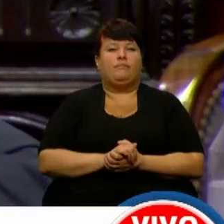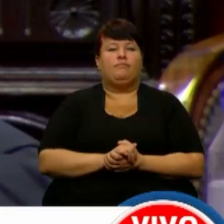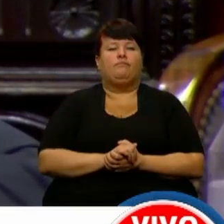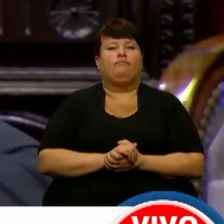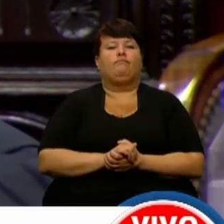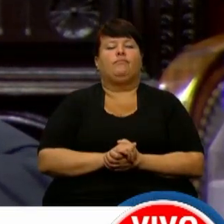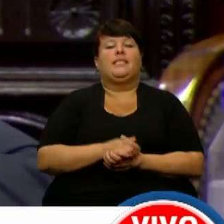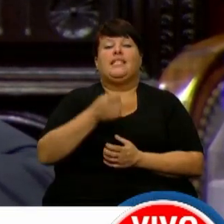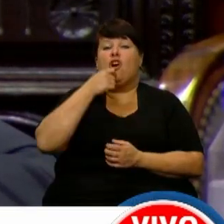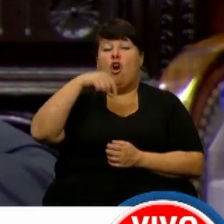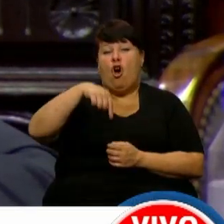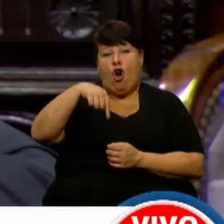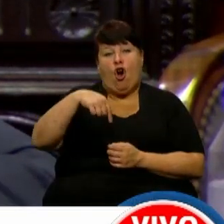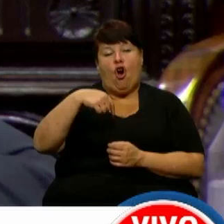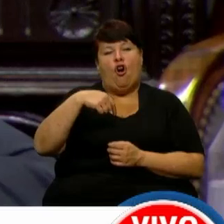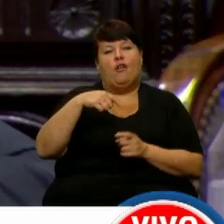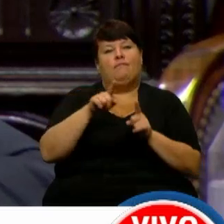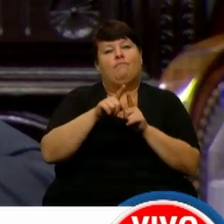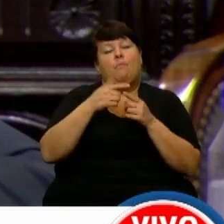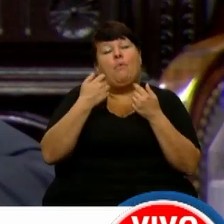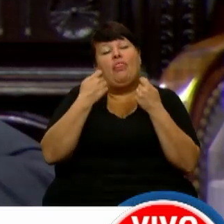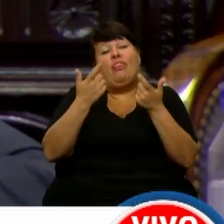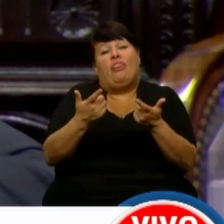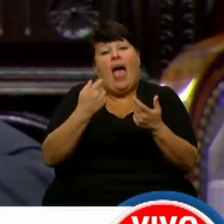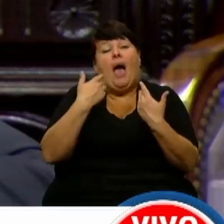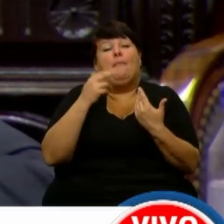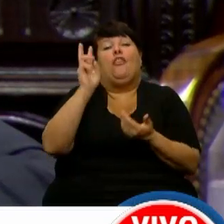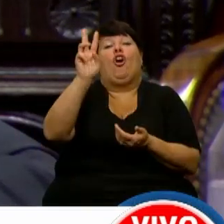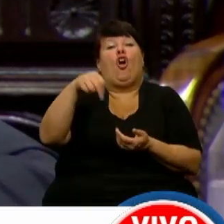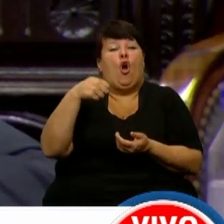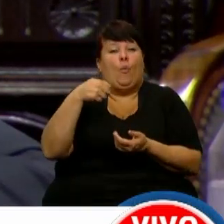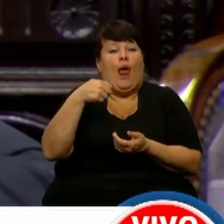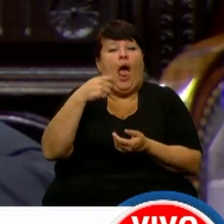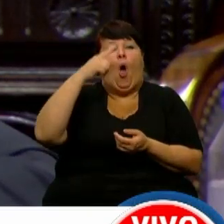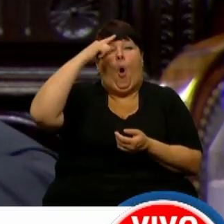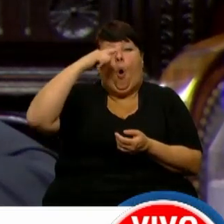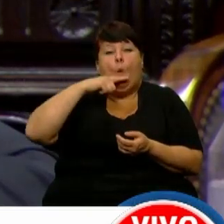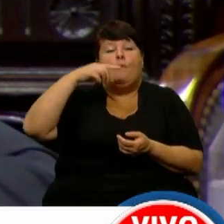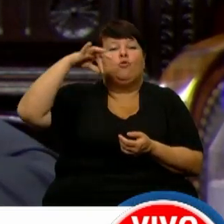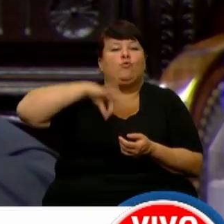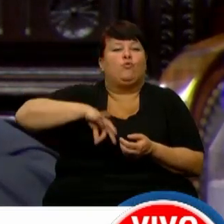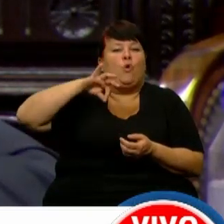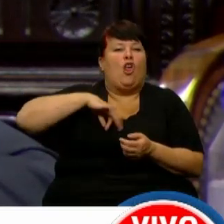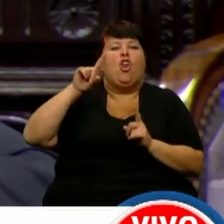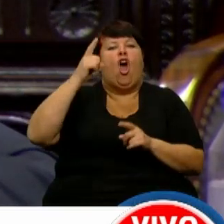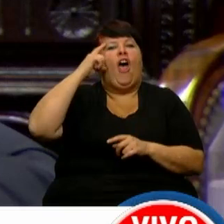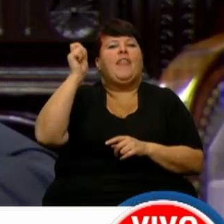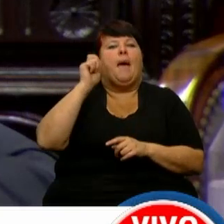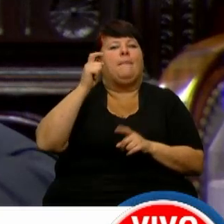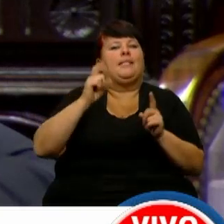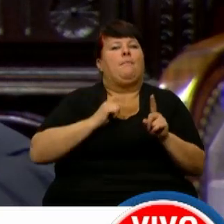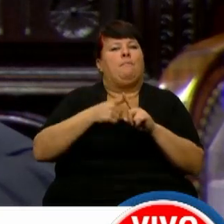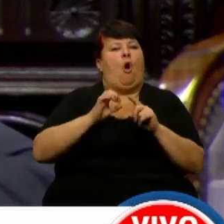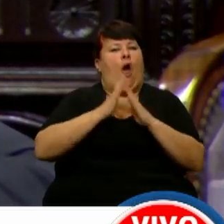que hoy les llegue la posibilidad de cobrar cada mes un sueldo, no 10 meses al año,